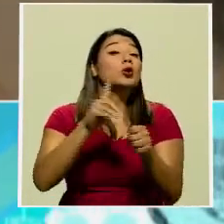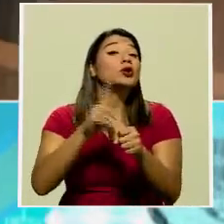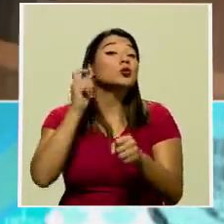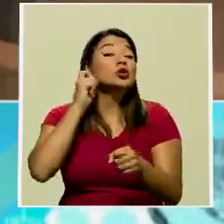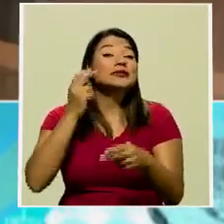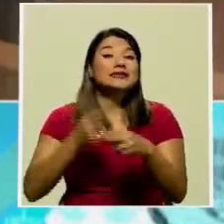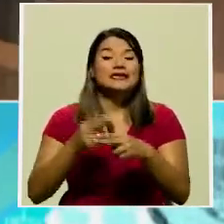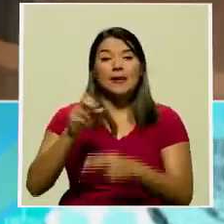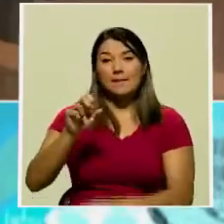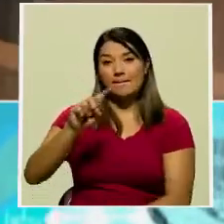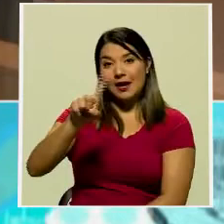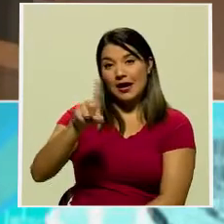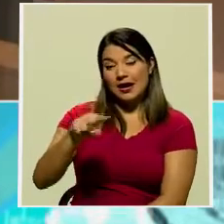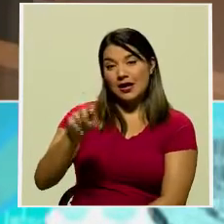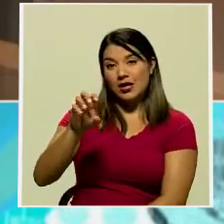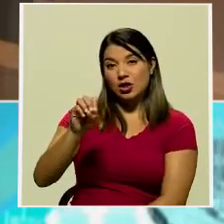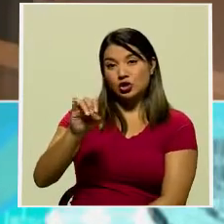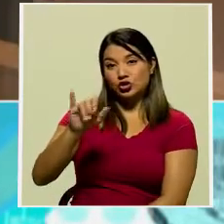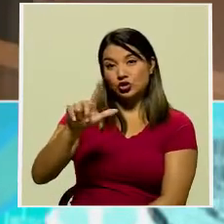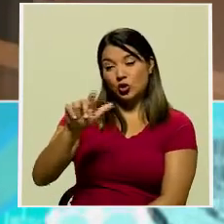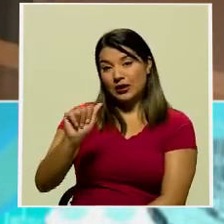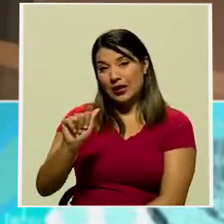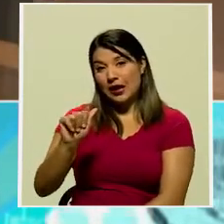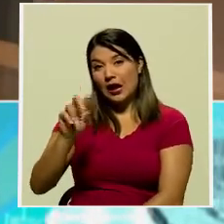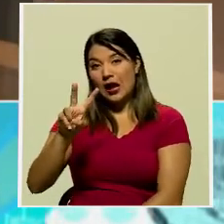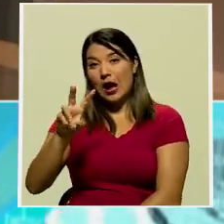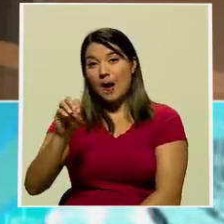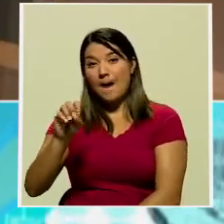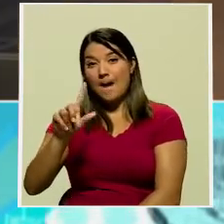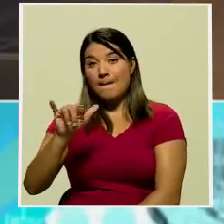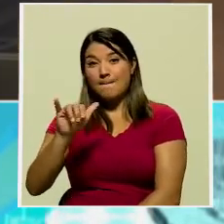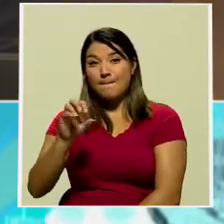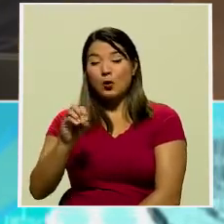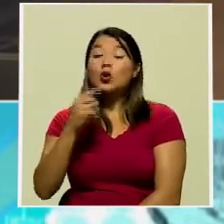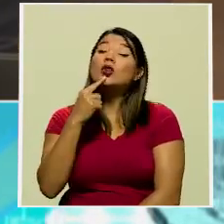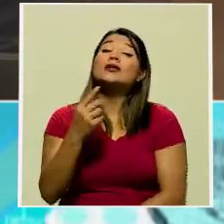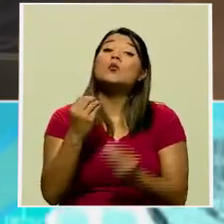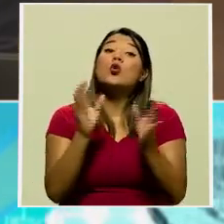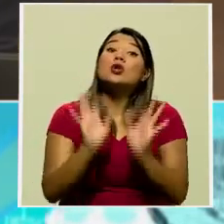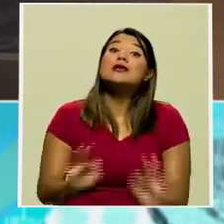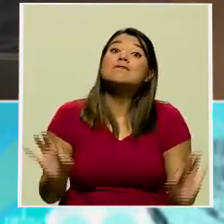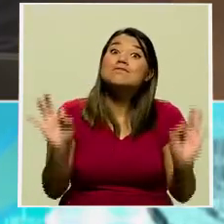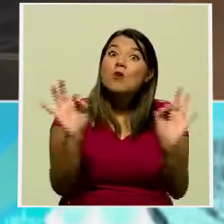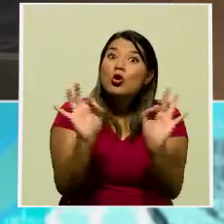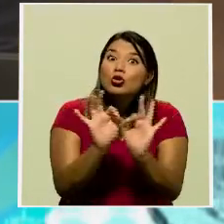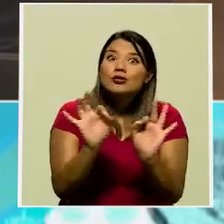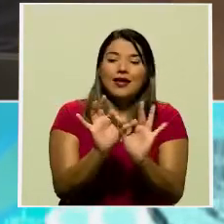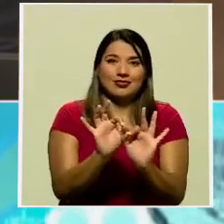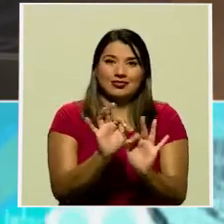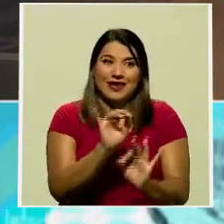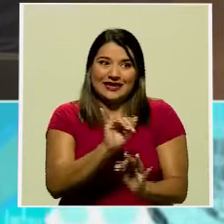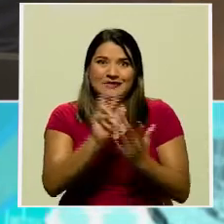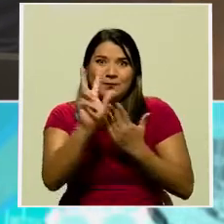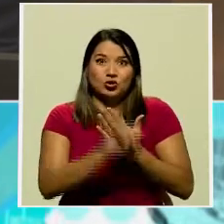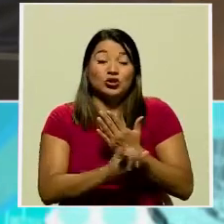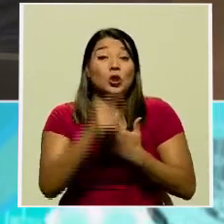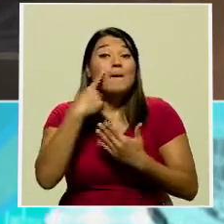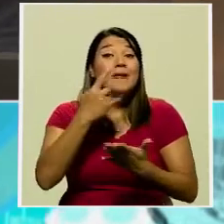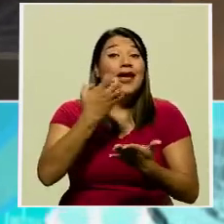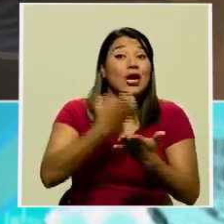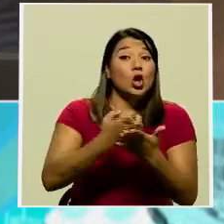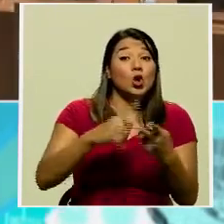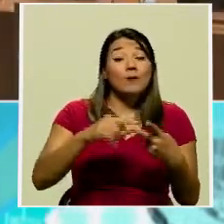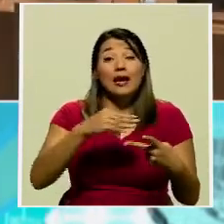asegura que pues será realmente importante el impacto que puede tener tanto en la economía como en materia de